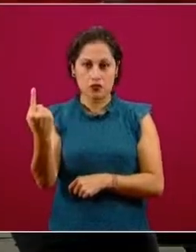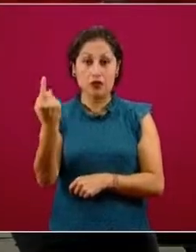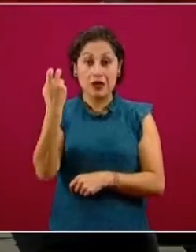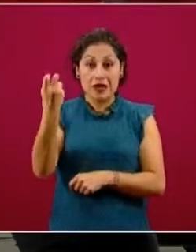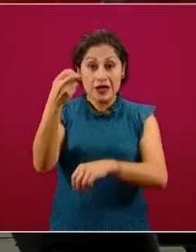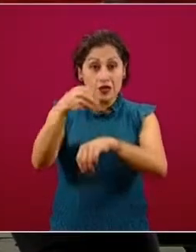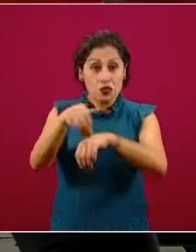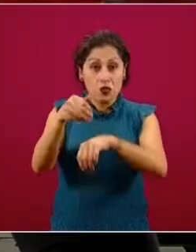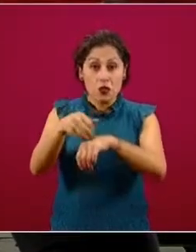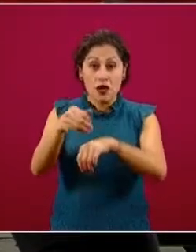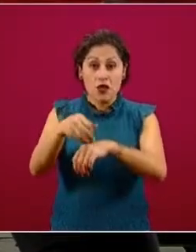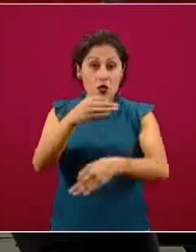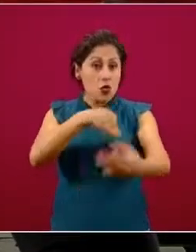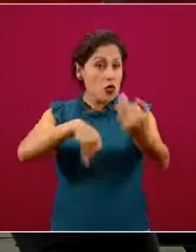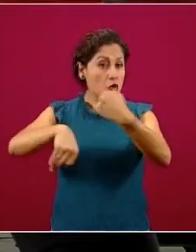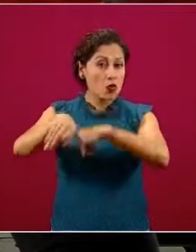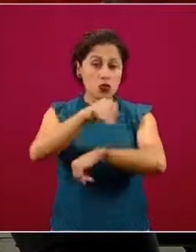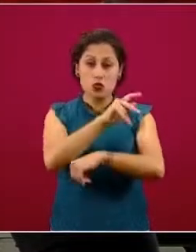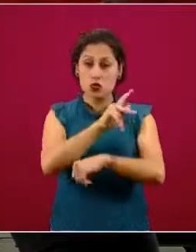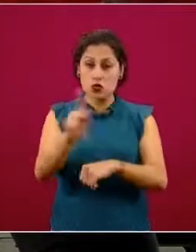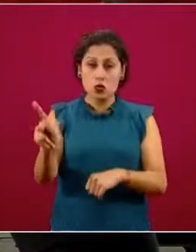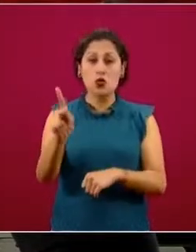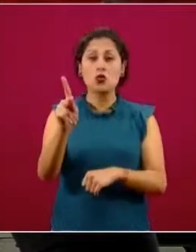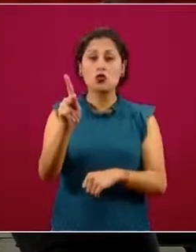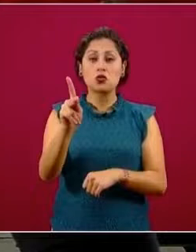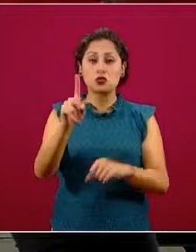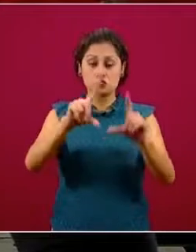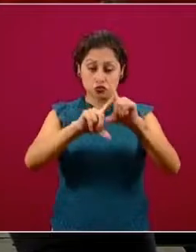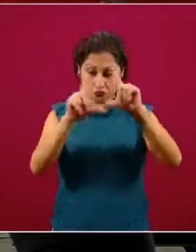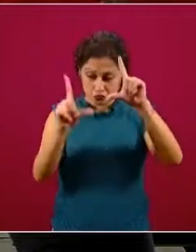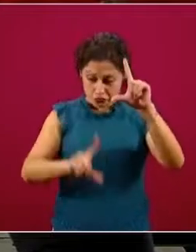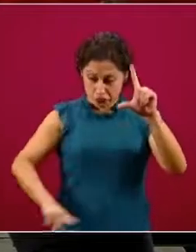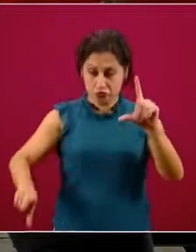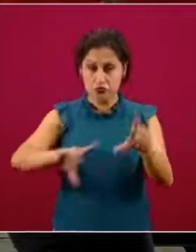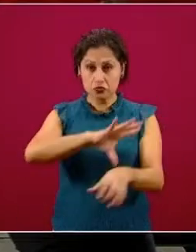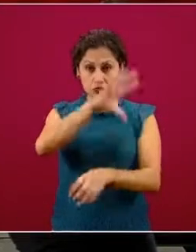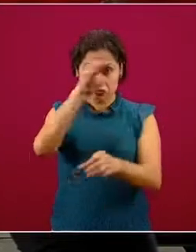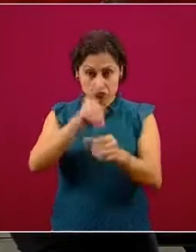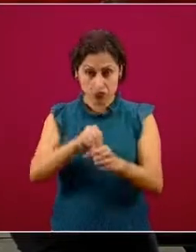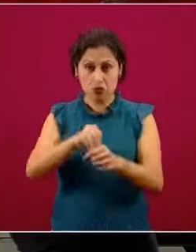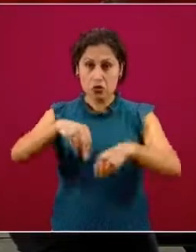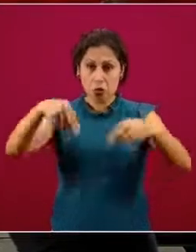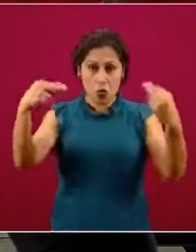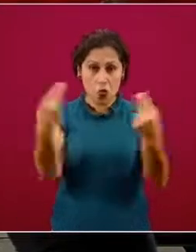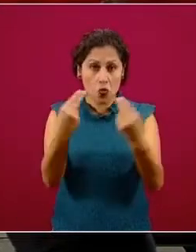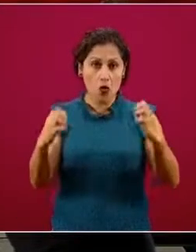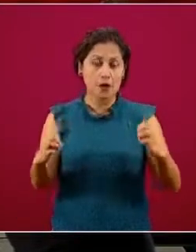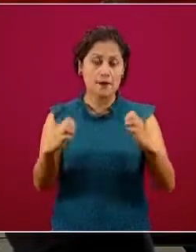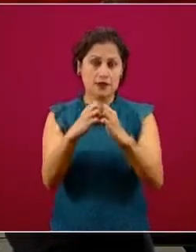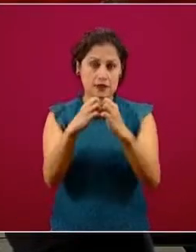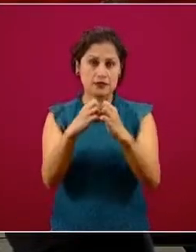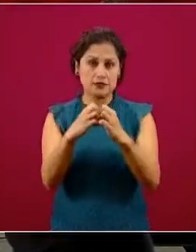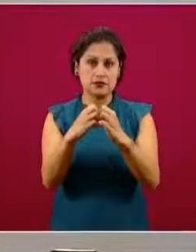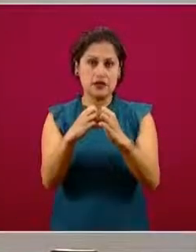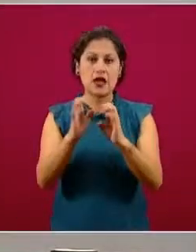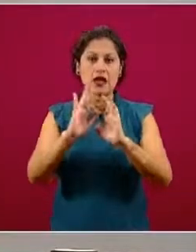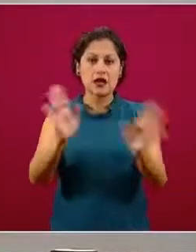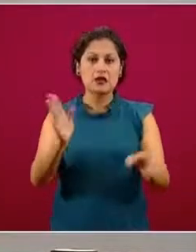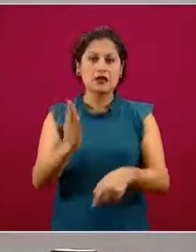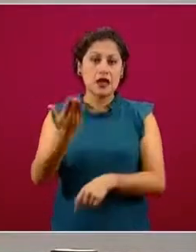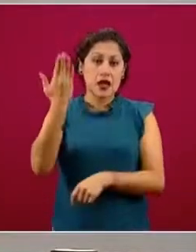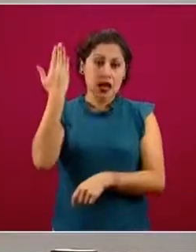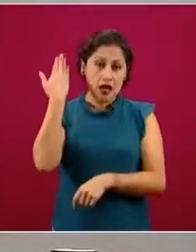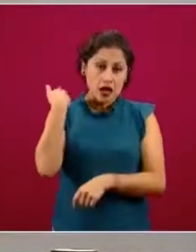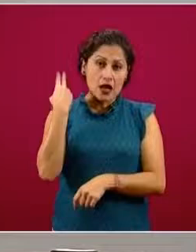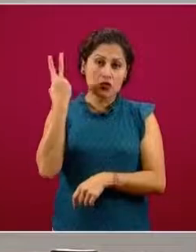número universal de atención de emergencias en todo México y ya hemos preparado con antelación hace más de 2 meses